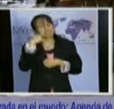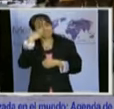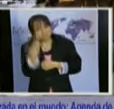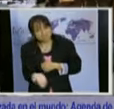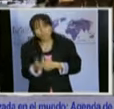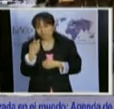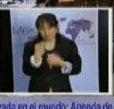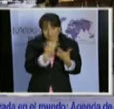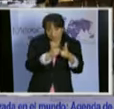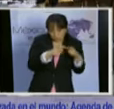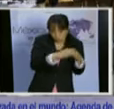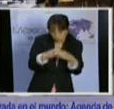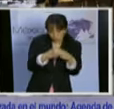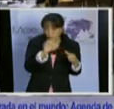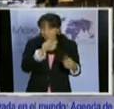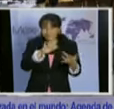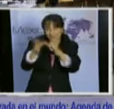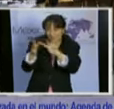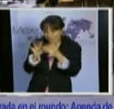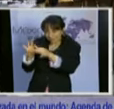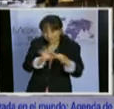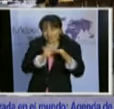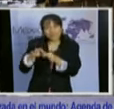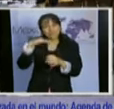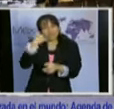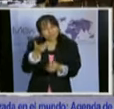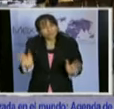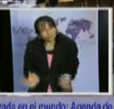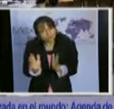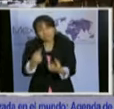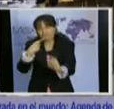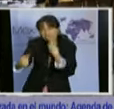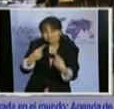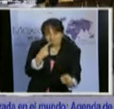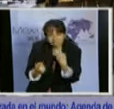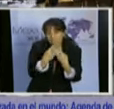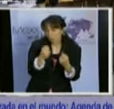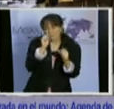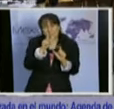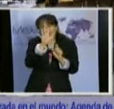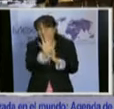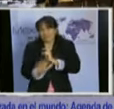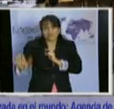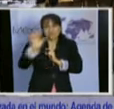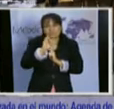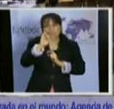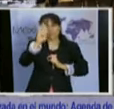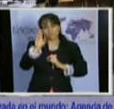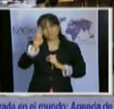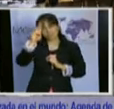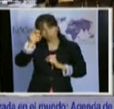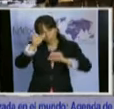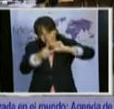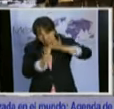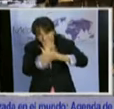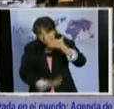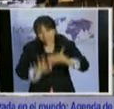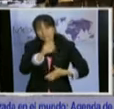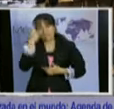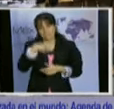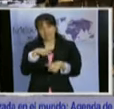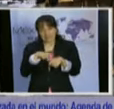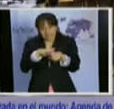civil una dinámica regular de diálogo y coordinación a nivel iberoamericano, de tener un seguimiento